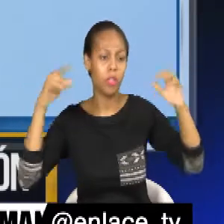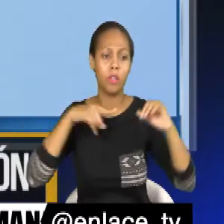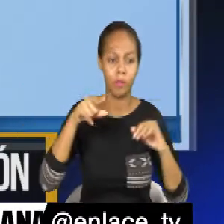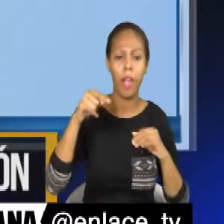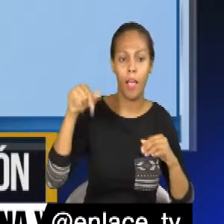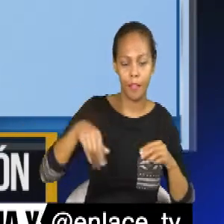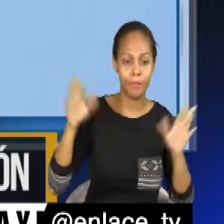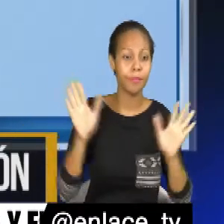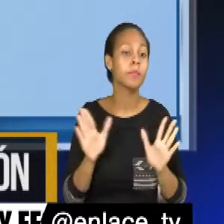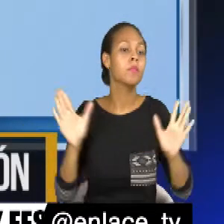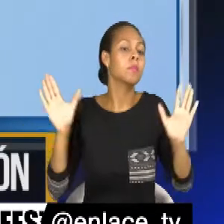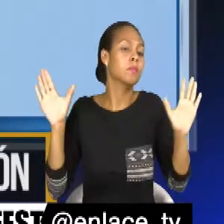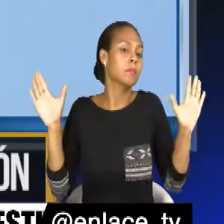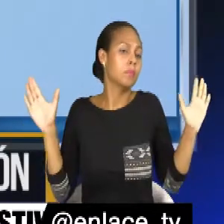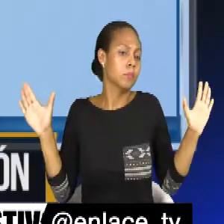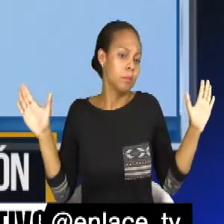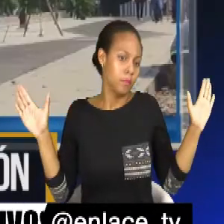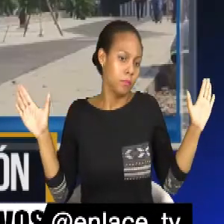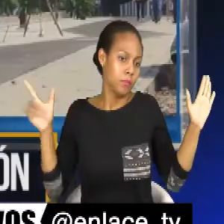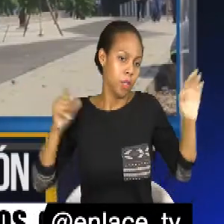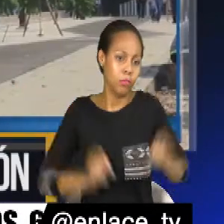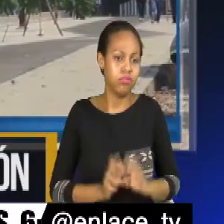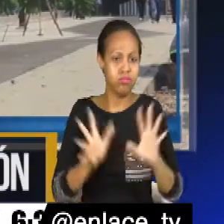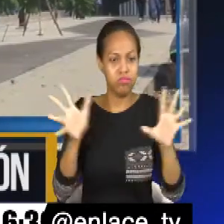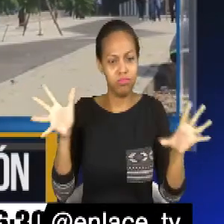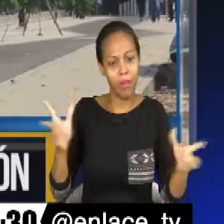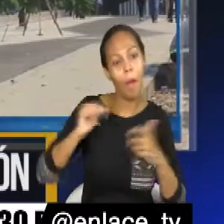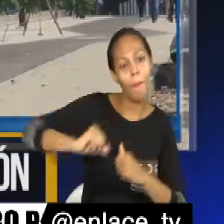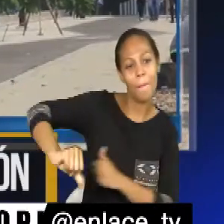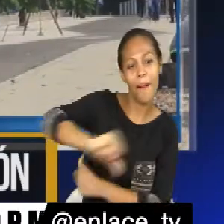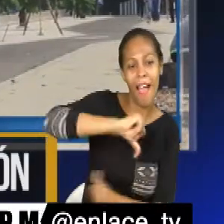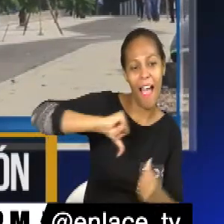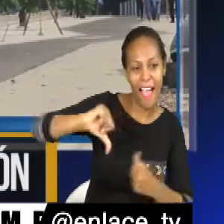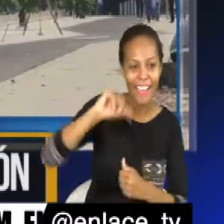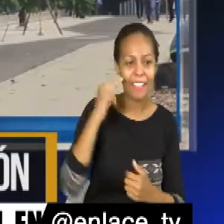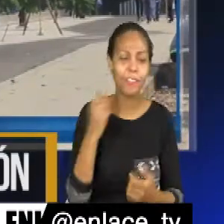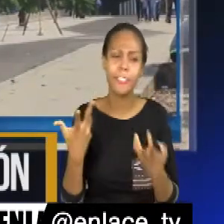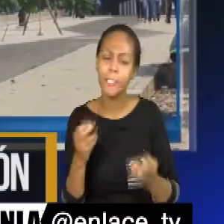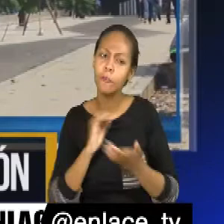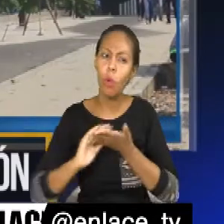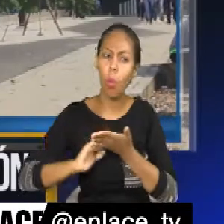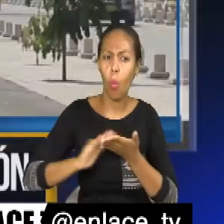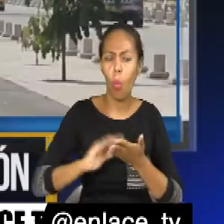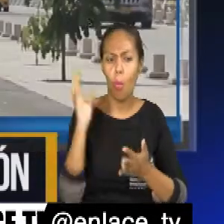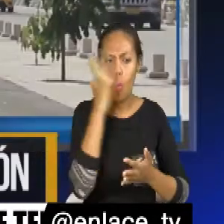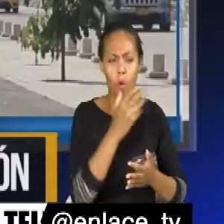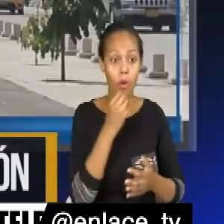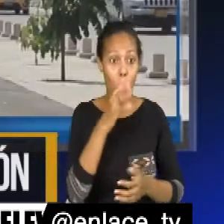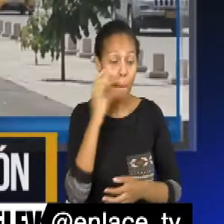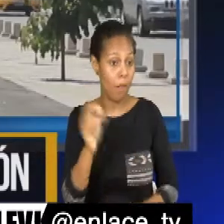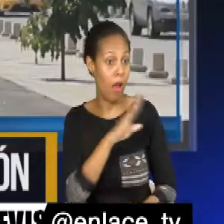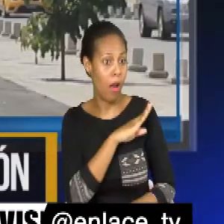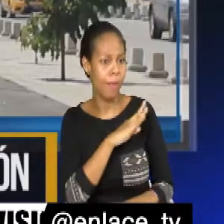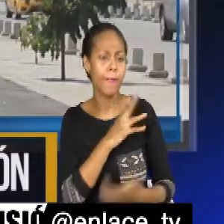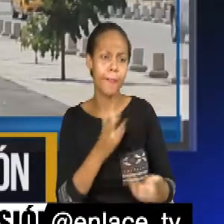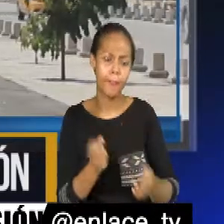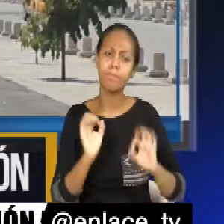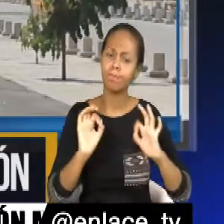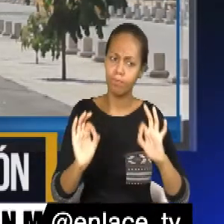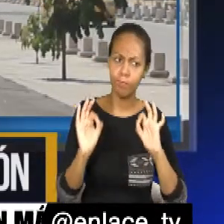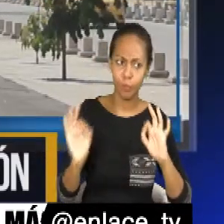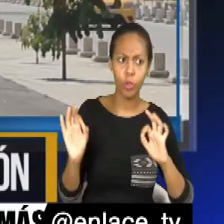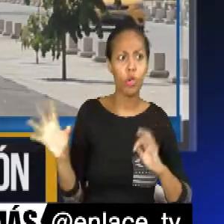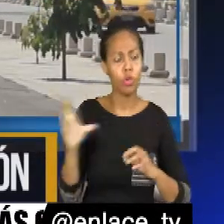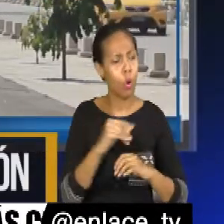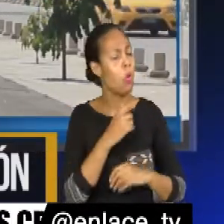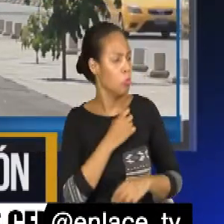muy comprometidos. El alcalde Darío Echeverri quiere recuperar en su totalidad este lugar emblemático y toda la administración municipal está